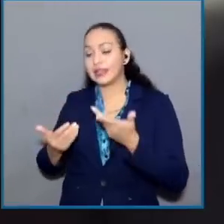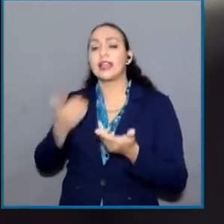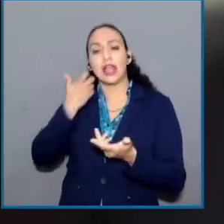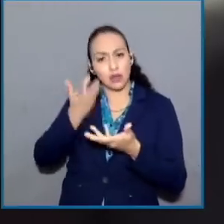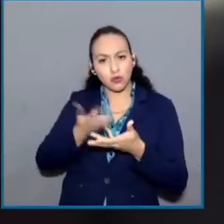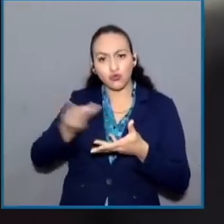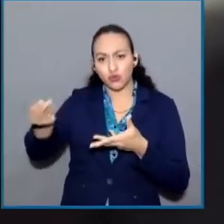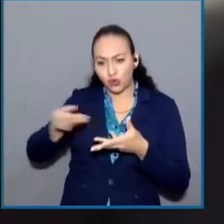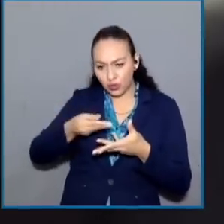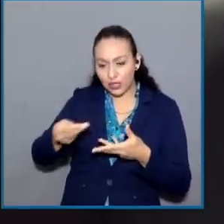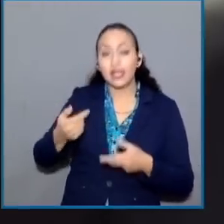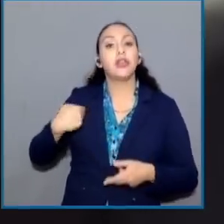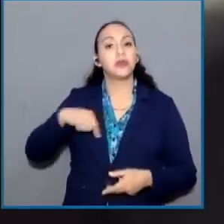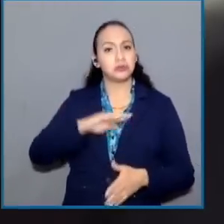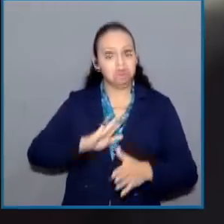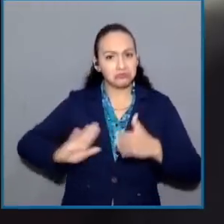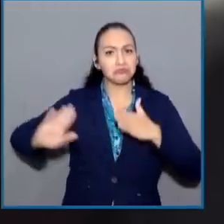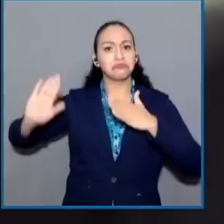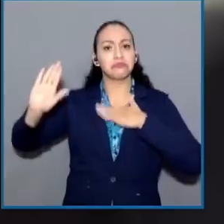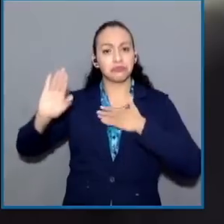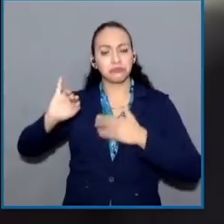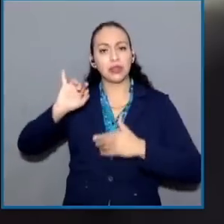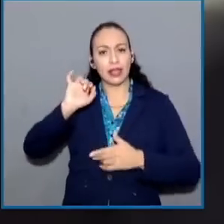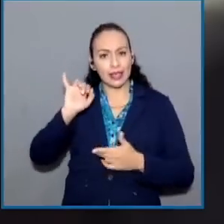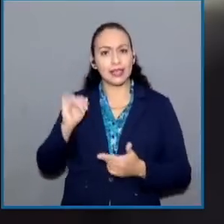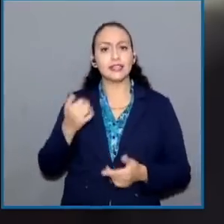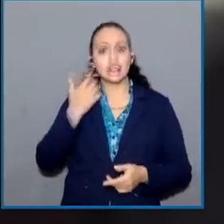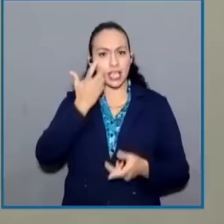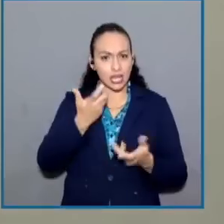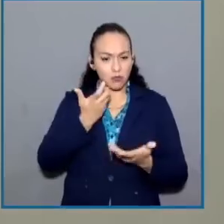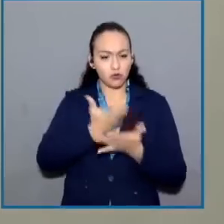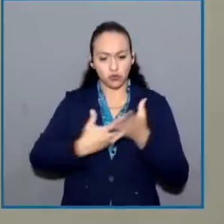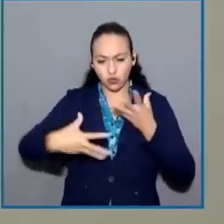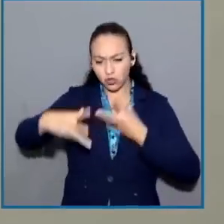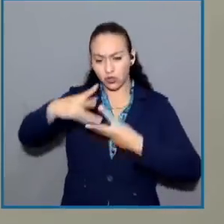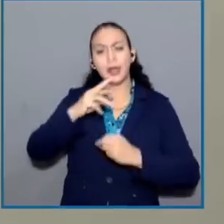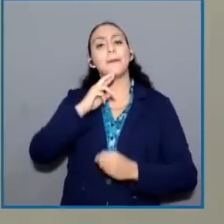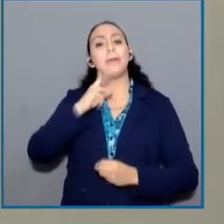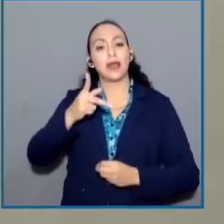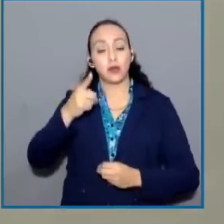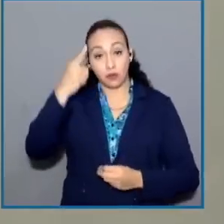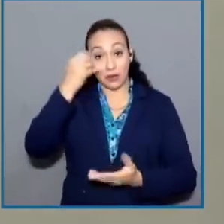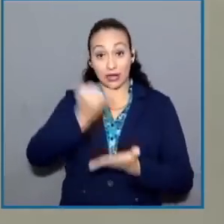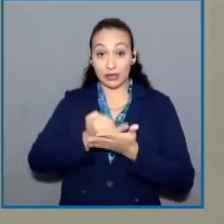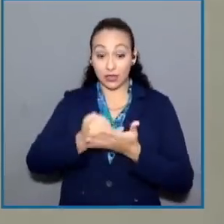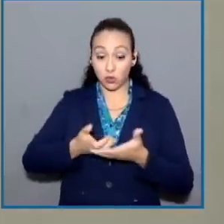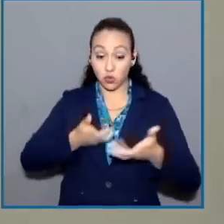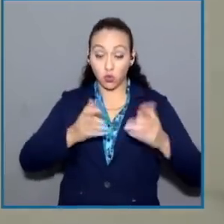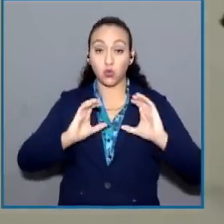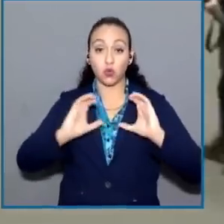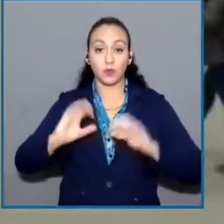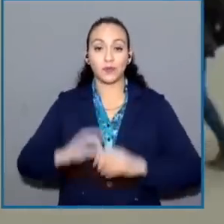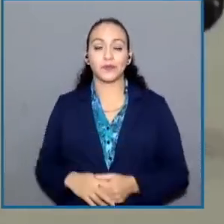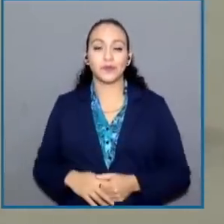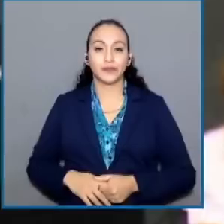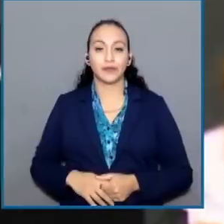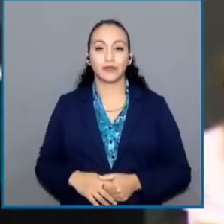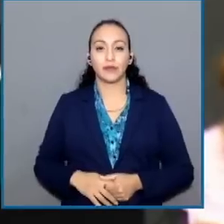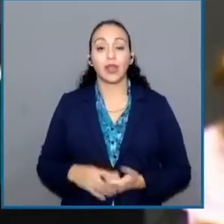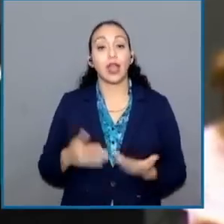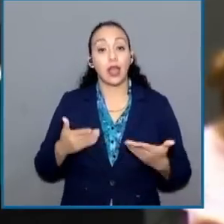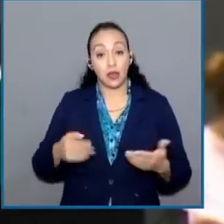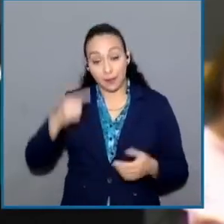compromiso con la sostenibilidad y la prudencia fiscal. Ramírez de la O informó que el déficit para el próximo